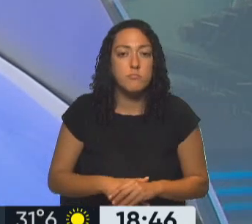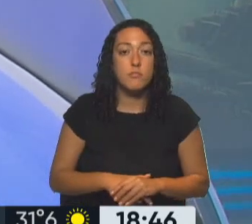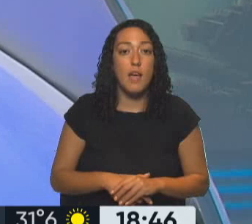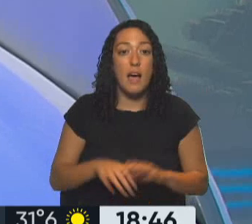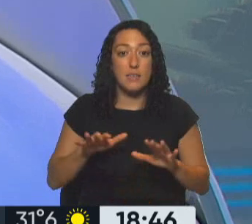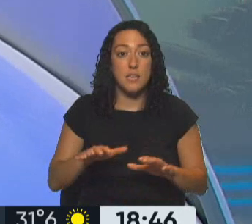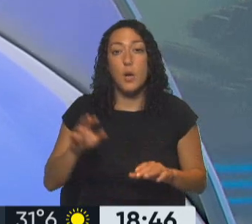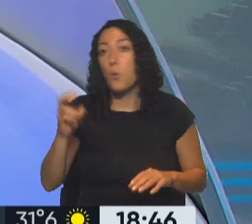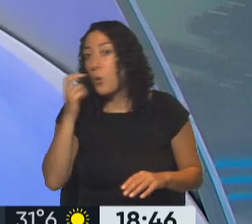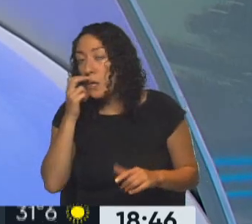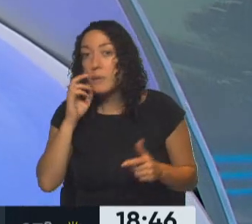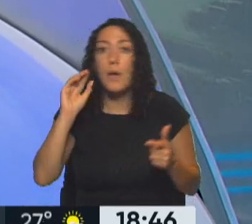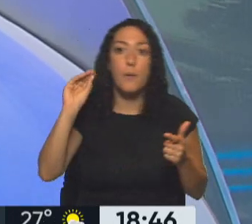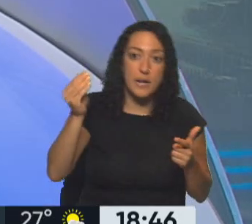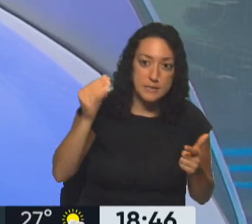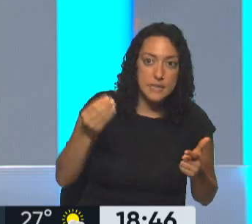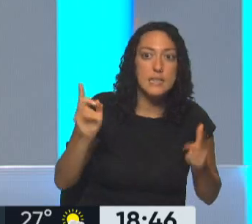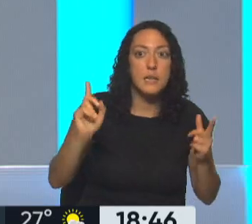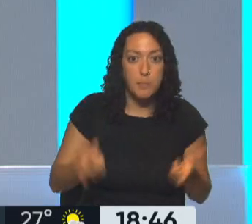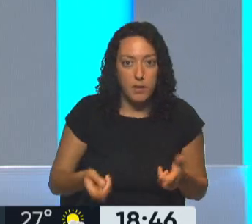en Bolivia y en Brasil recordemos